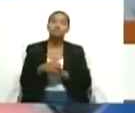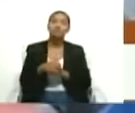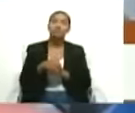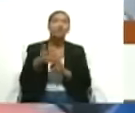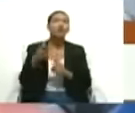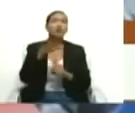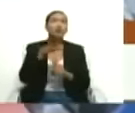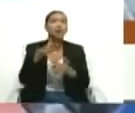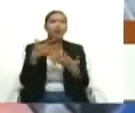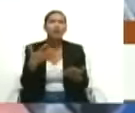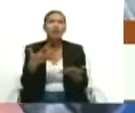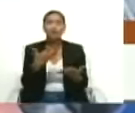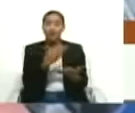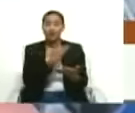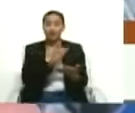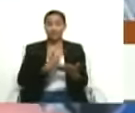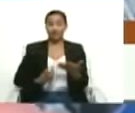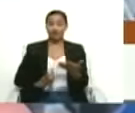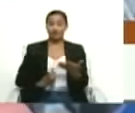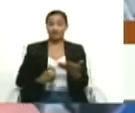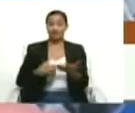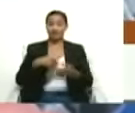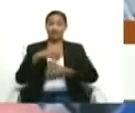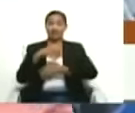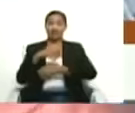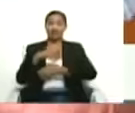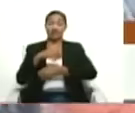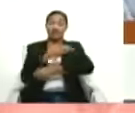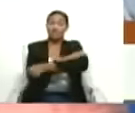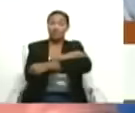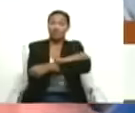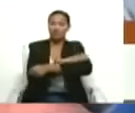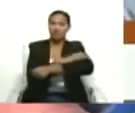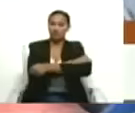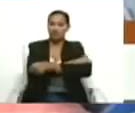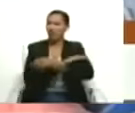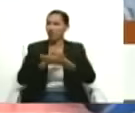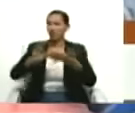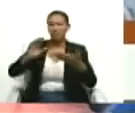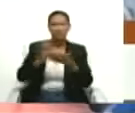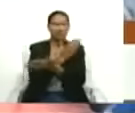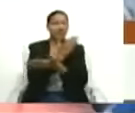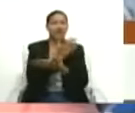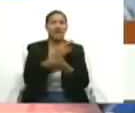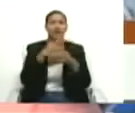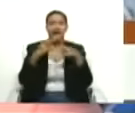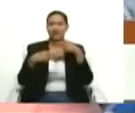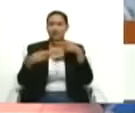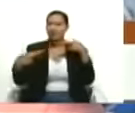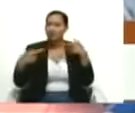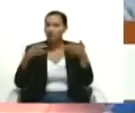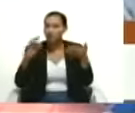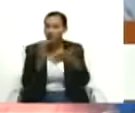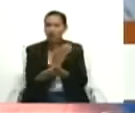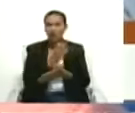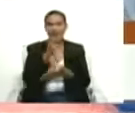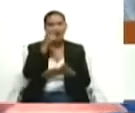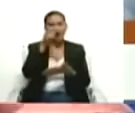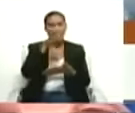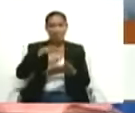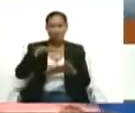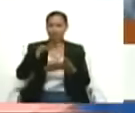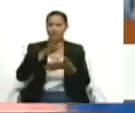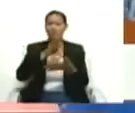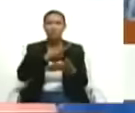los presidentes de derecha que llegaron y sacaron a la Revolución Ciudadana para entregar ese país y ese